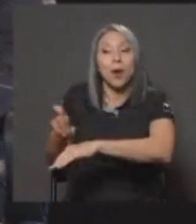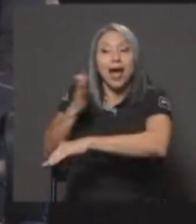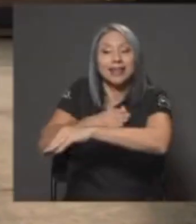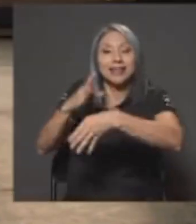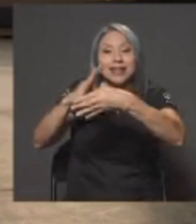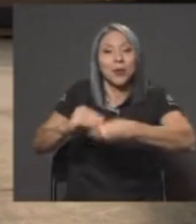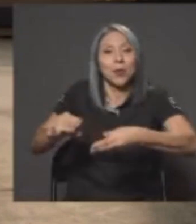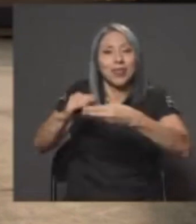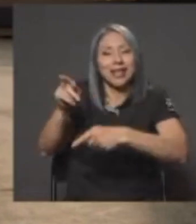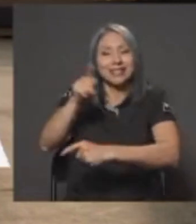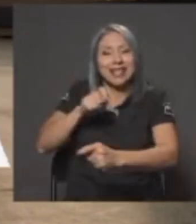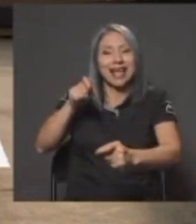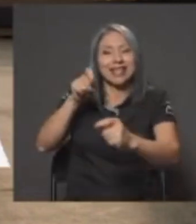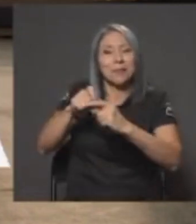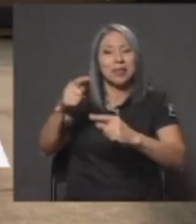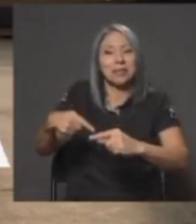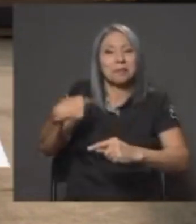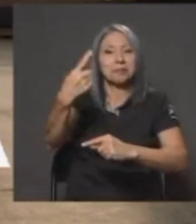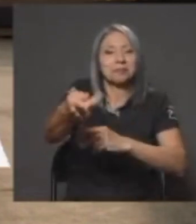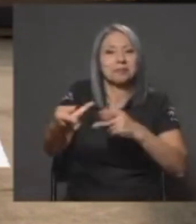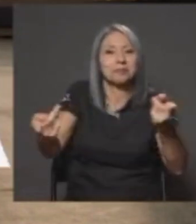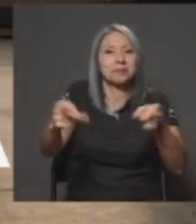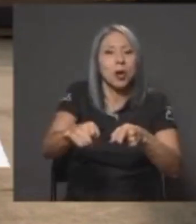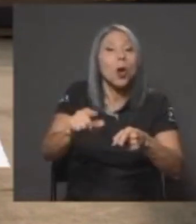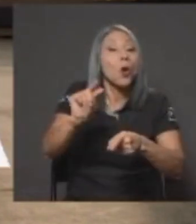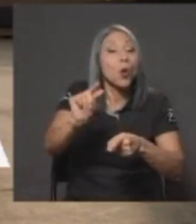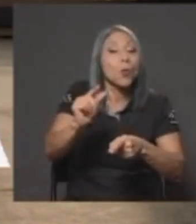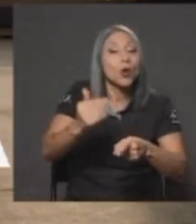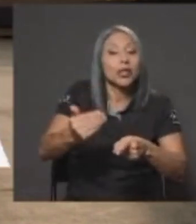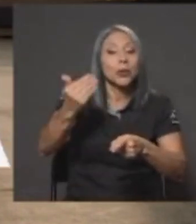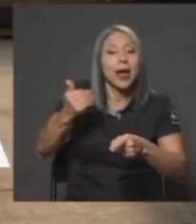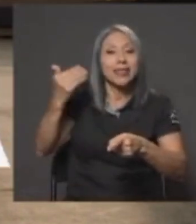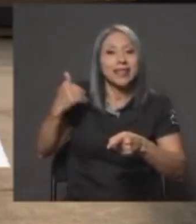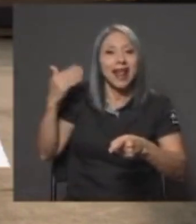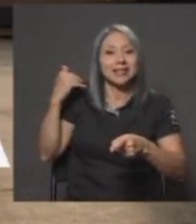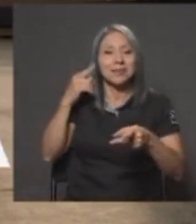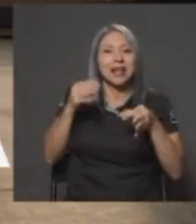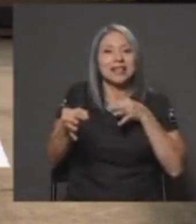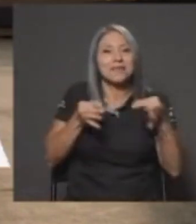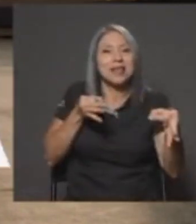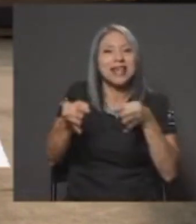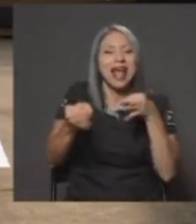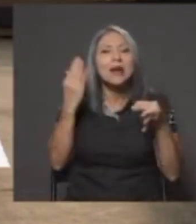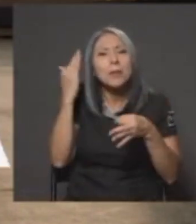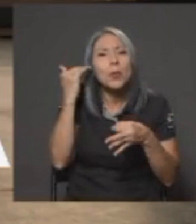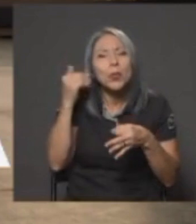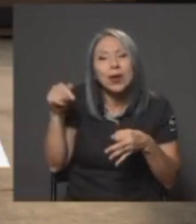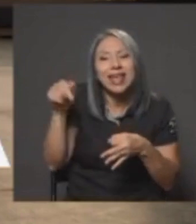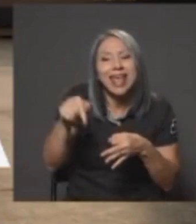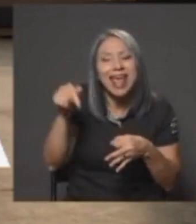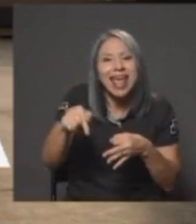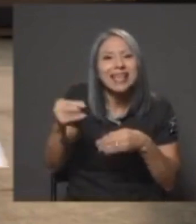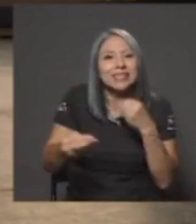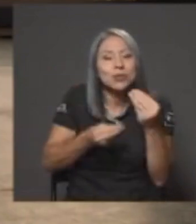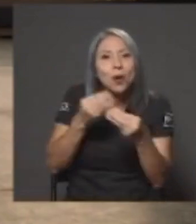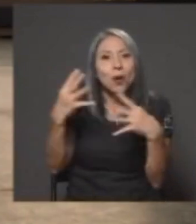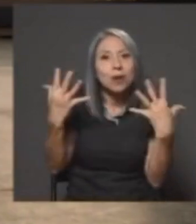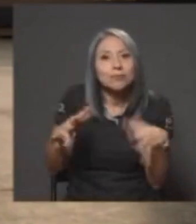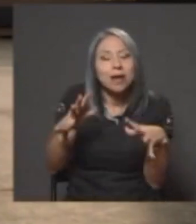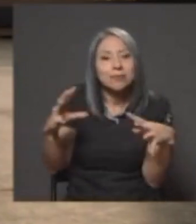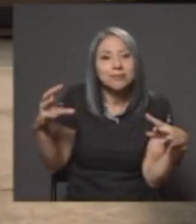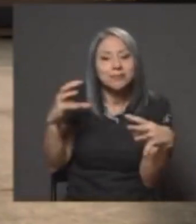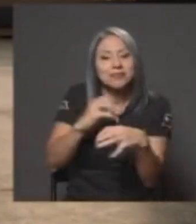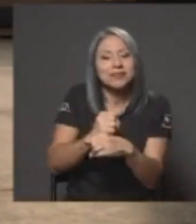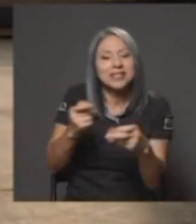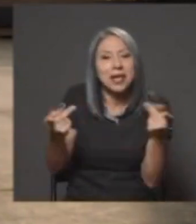el pronóstico me voy a ir un poquito atrás para explicar el contexto de dónde viene ese pronóstico y